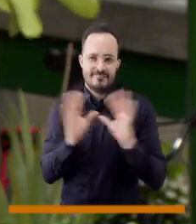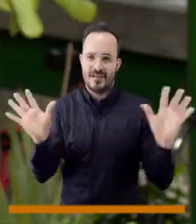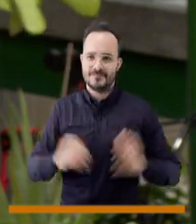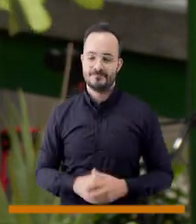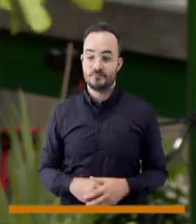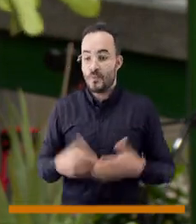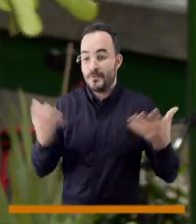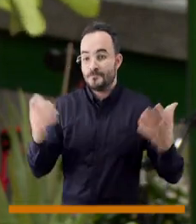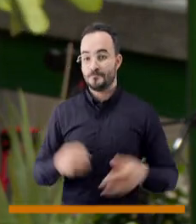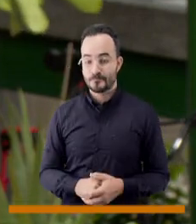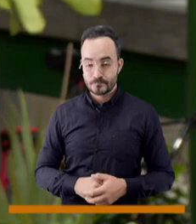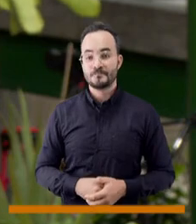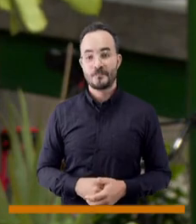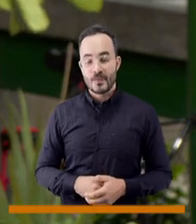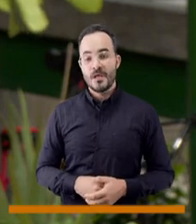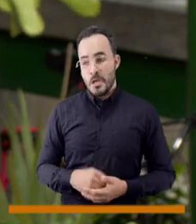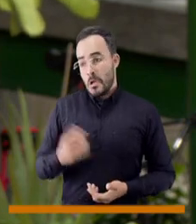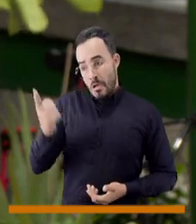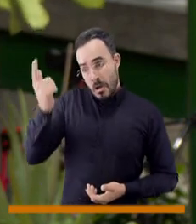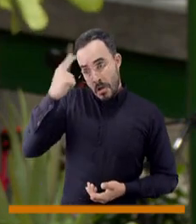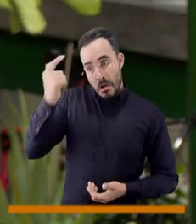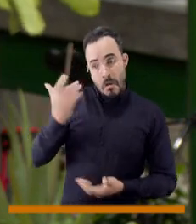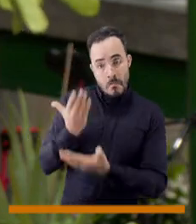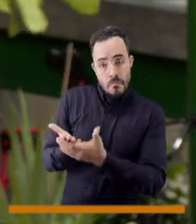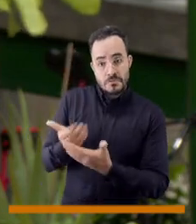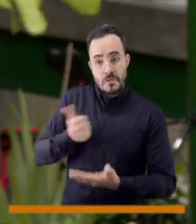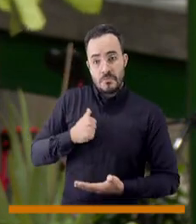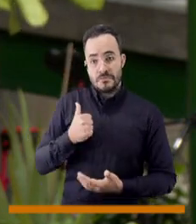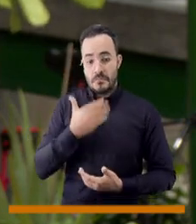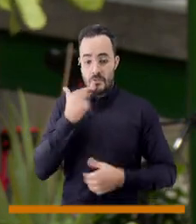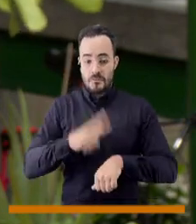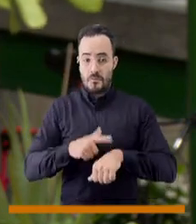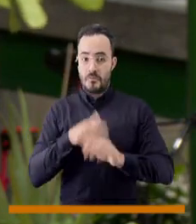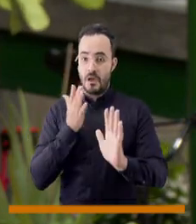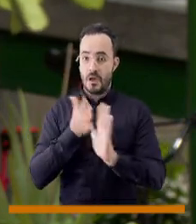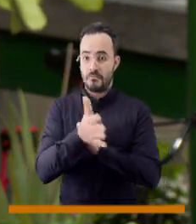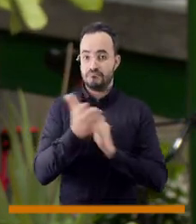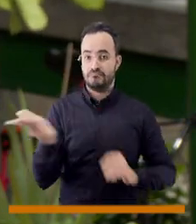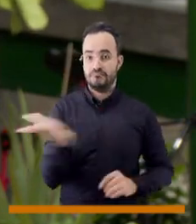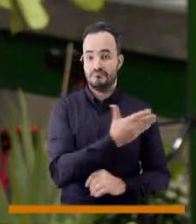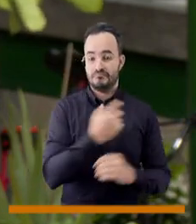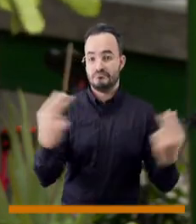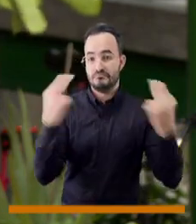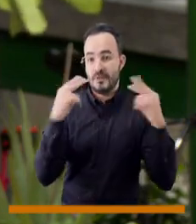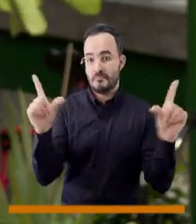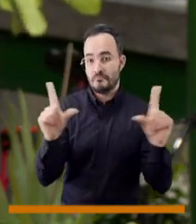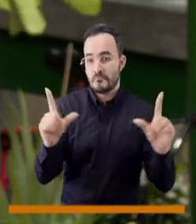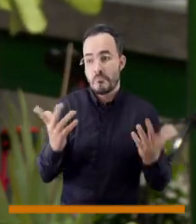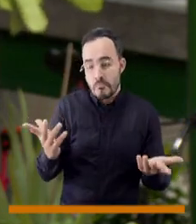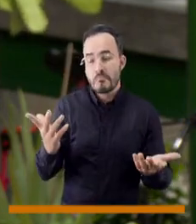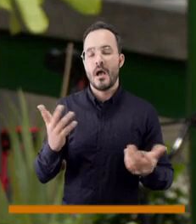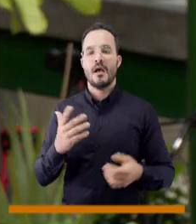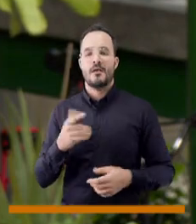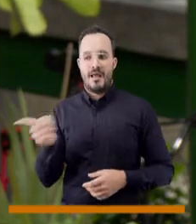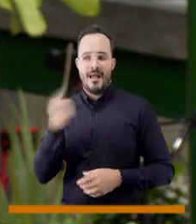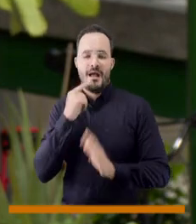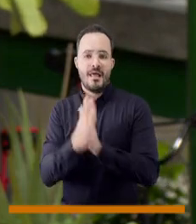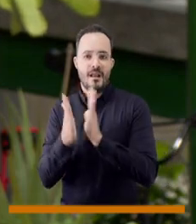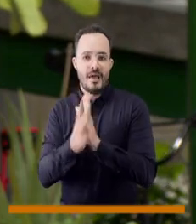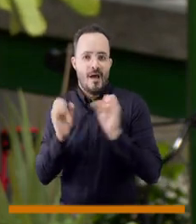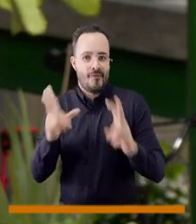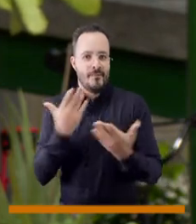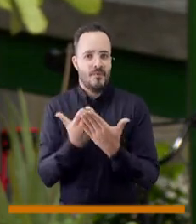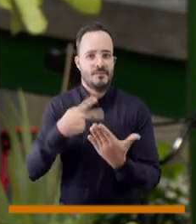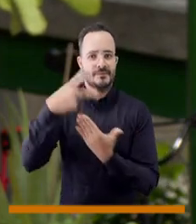entregan a nuestros hijos. Y bueno, concejal, pues también aprovechemos para contarle a los televidentes, porque ustedes han afirmado que